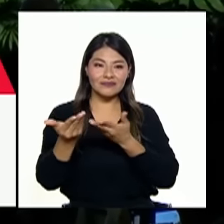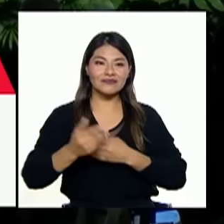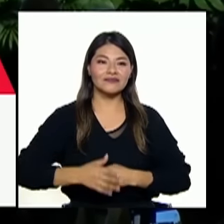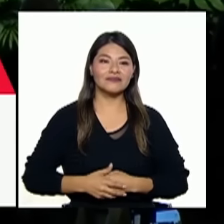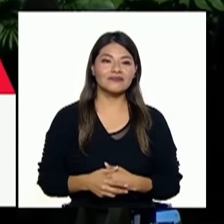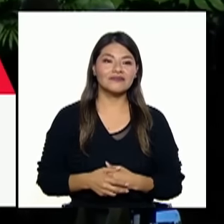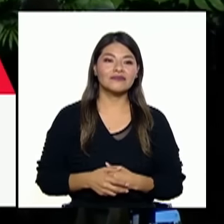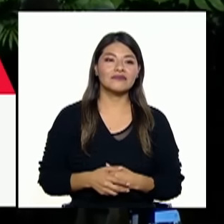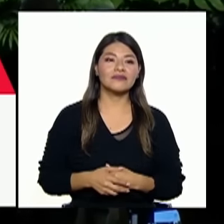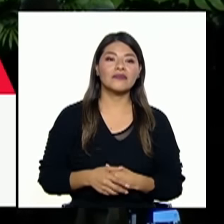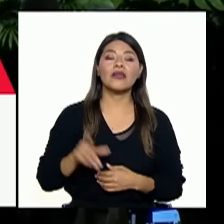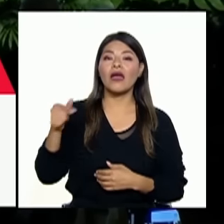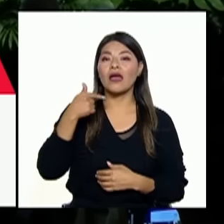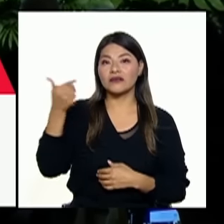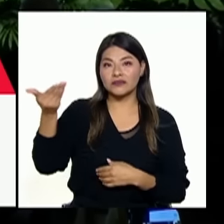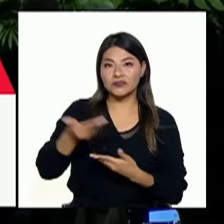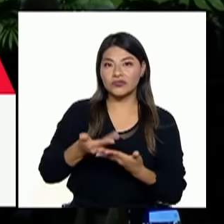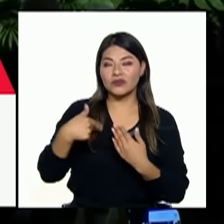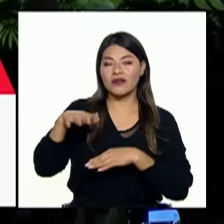Industrias, el señor Felipe James Callao.